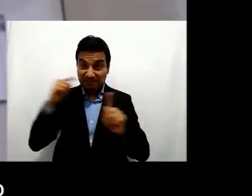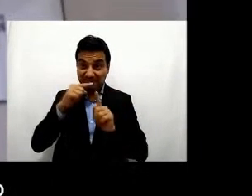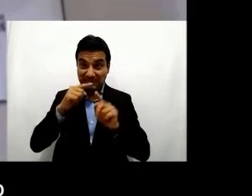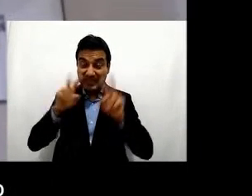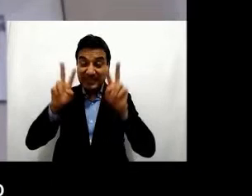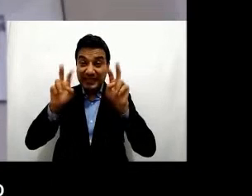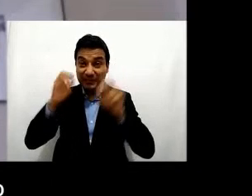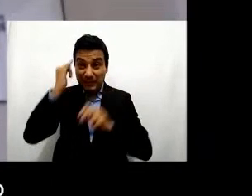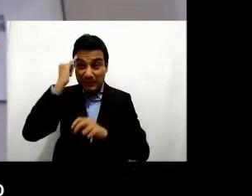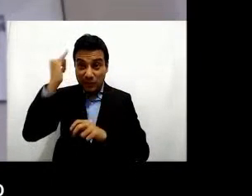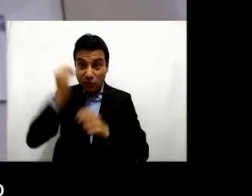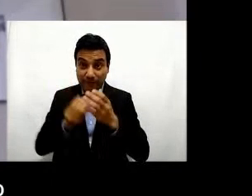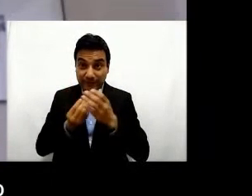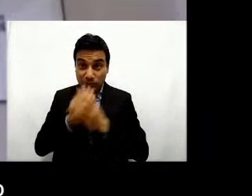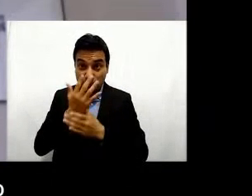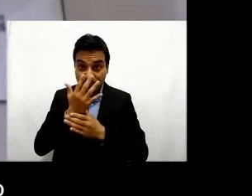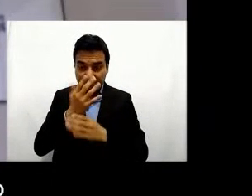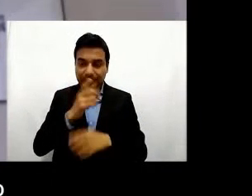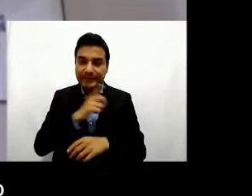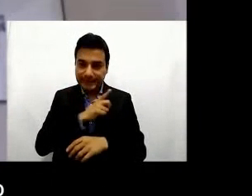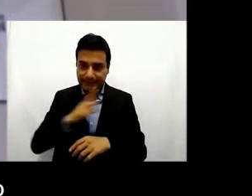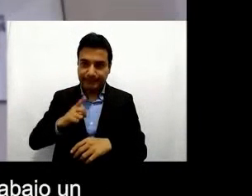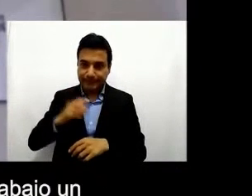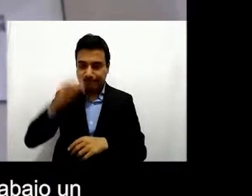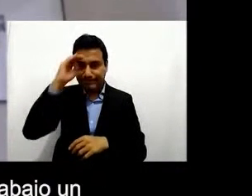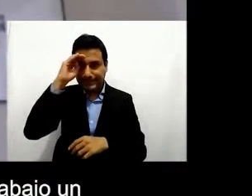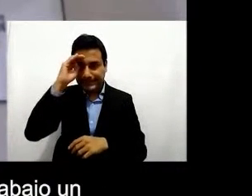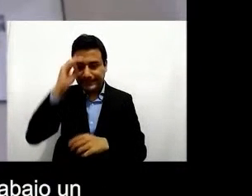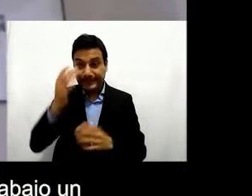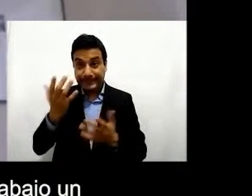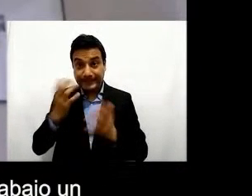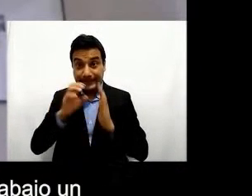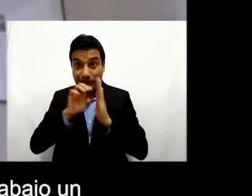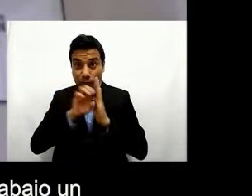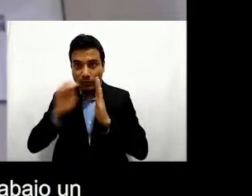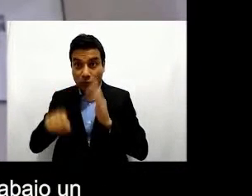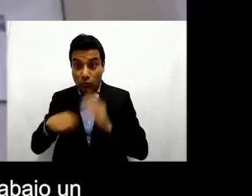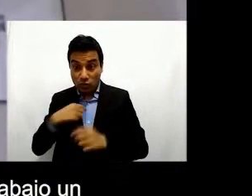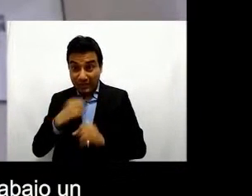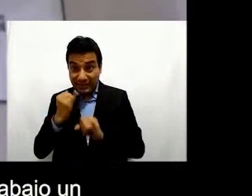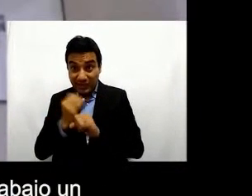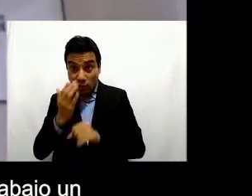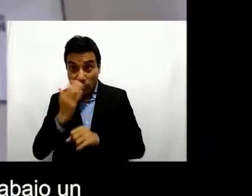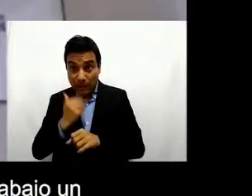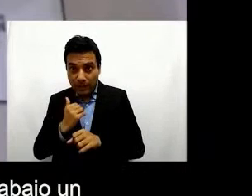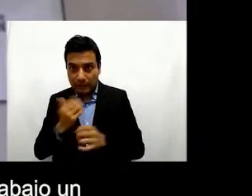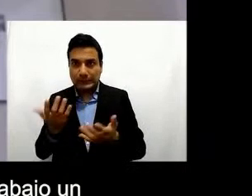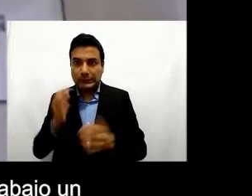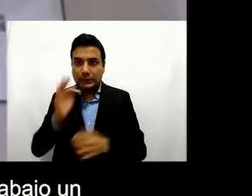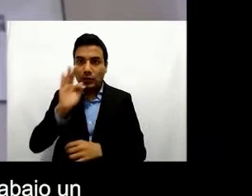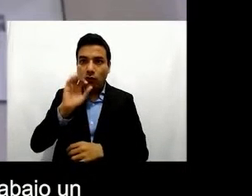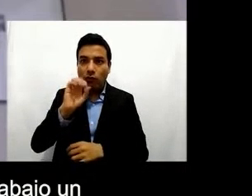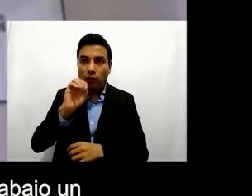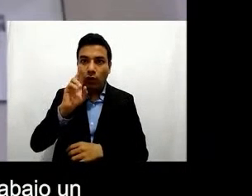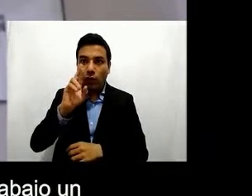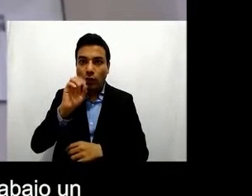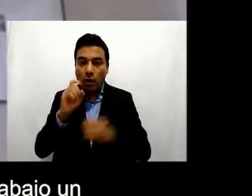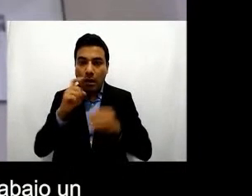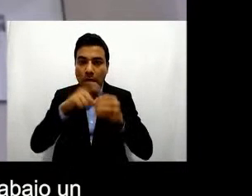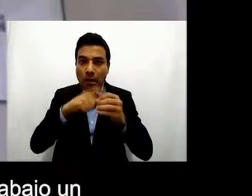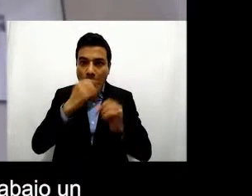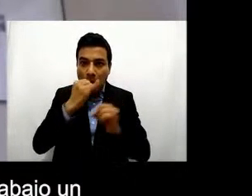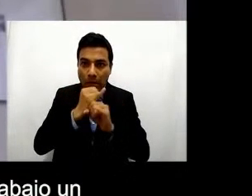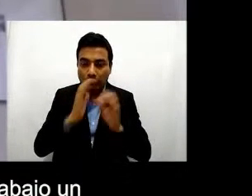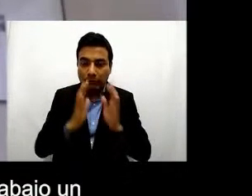quizá hay que pensar que no tienes acceso a los foros en línea, pero ha habido un cambio importante en nuestro trabajo, un